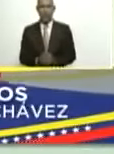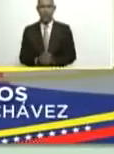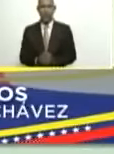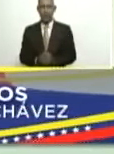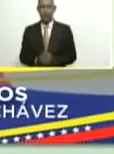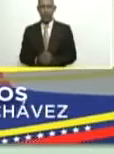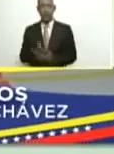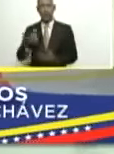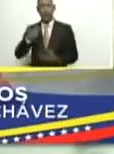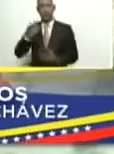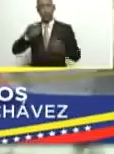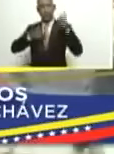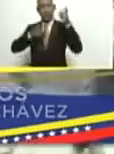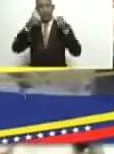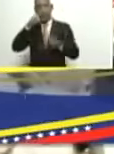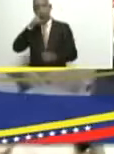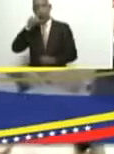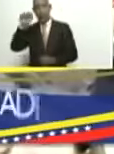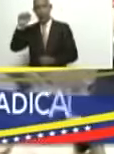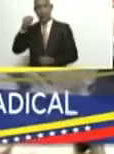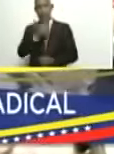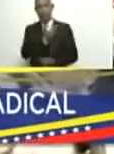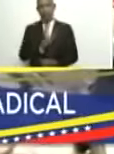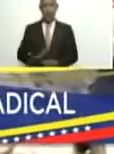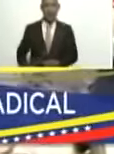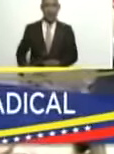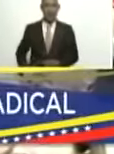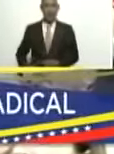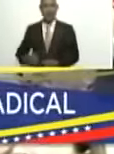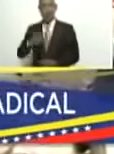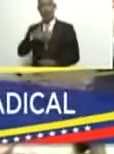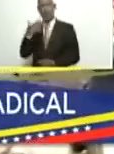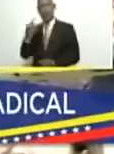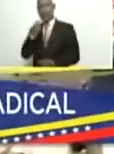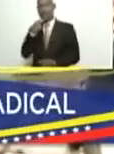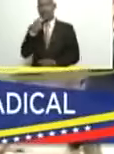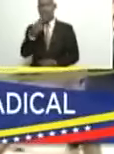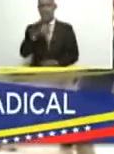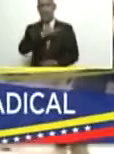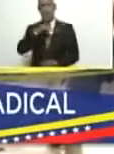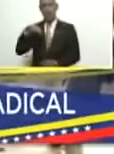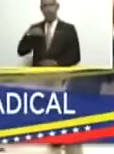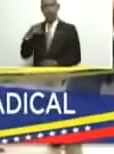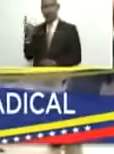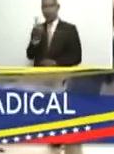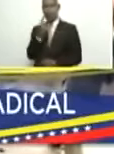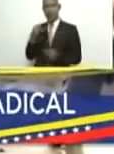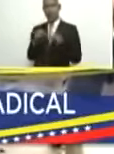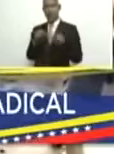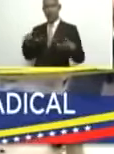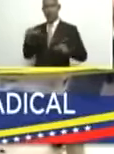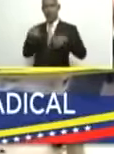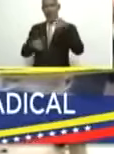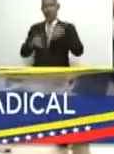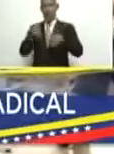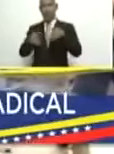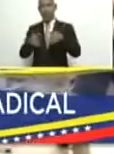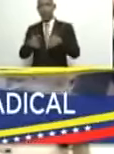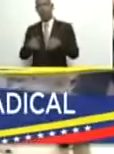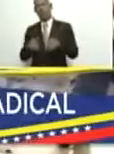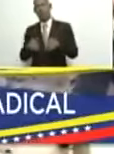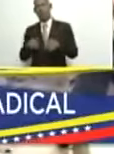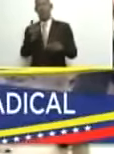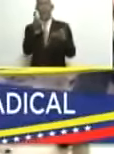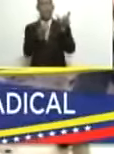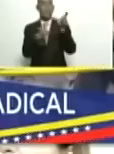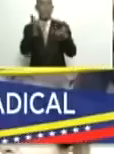Efectivamente, comandante, presidente, incluso podemos decir que no nos quedamos nada más en la elección, porque la gente puede decir, ajá,